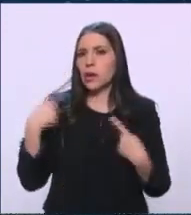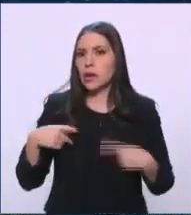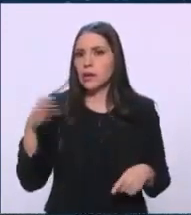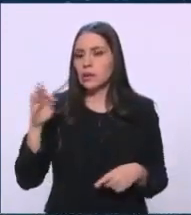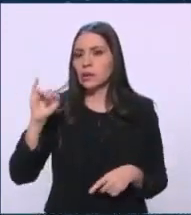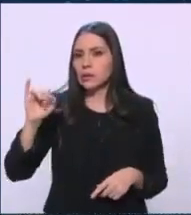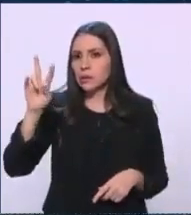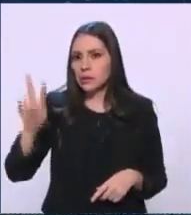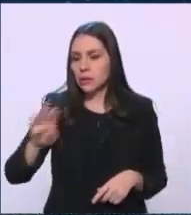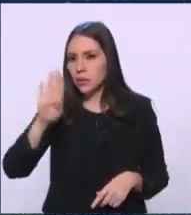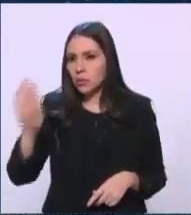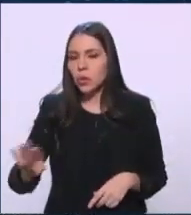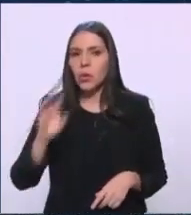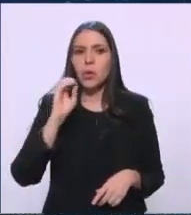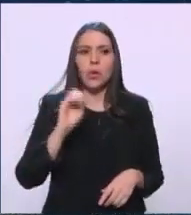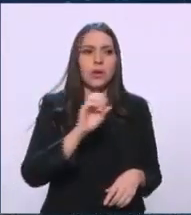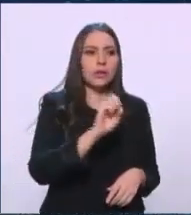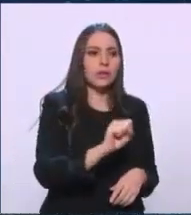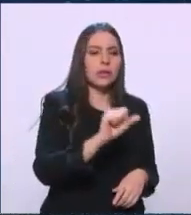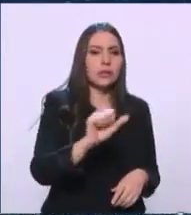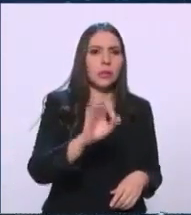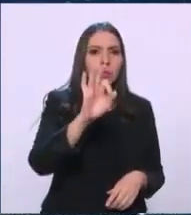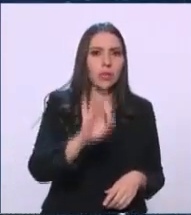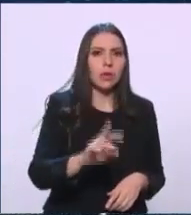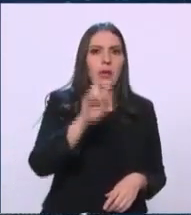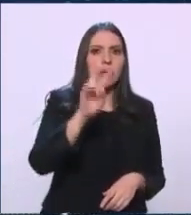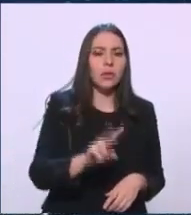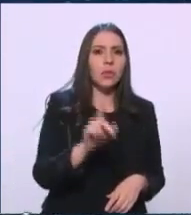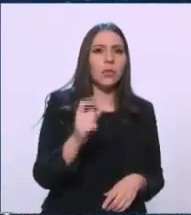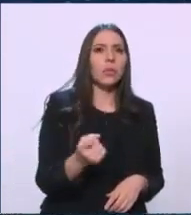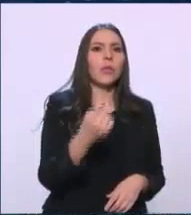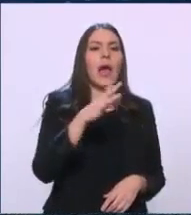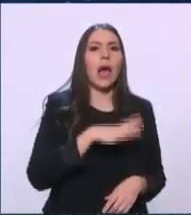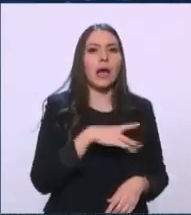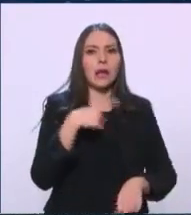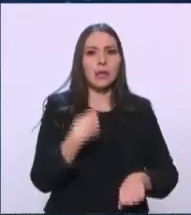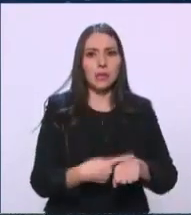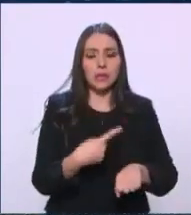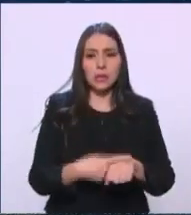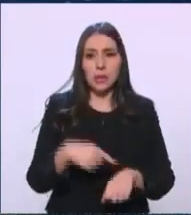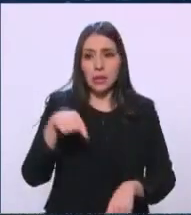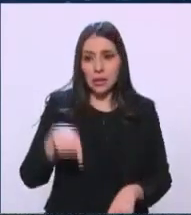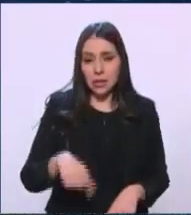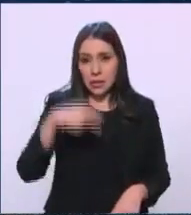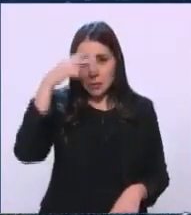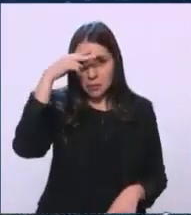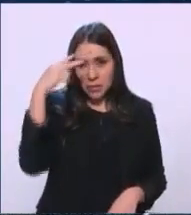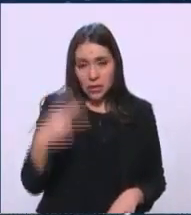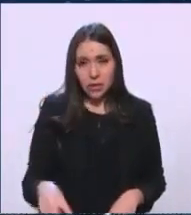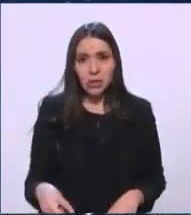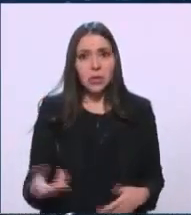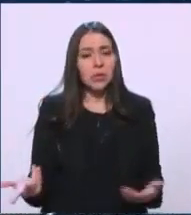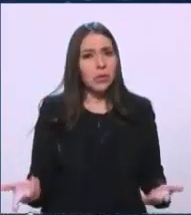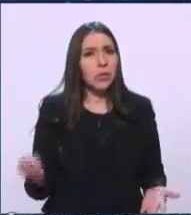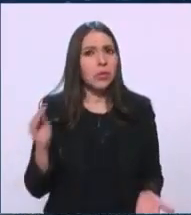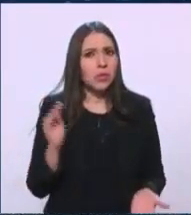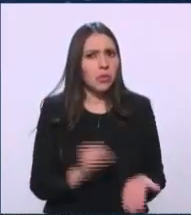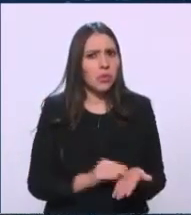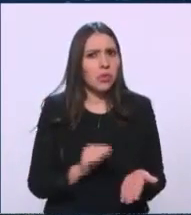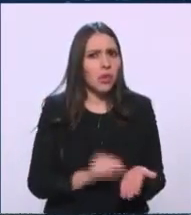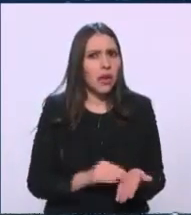el 66% conoce que alguien se ha enfermado, en México todavía estamos como